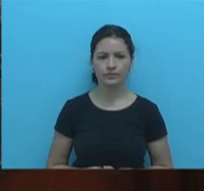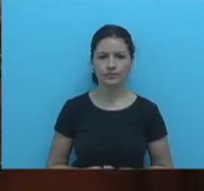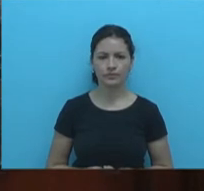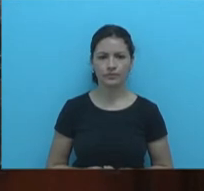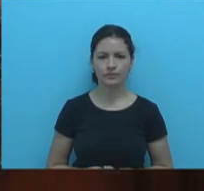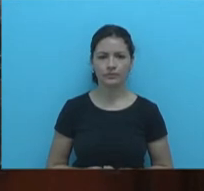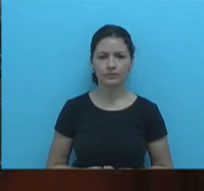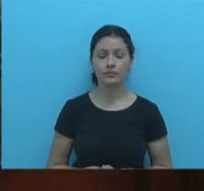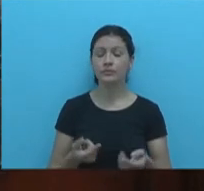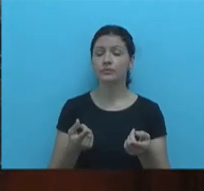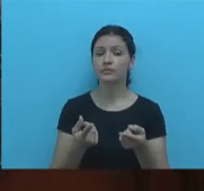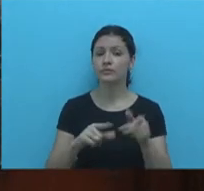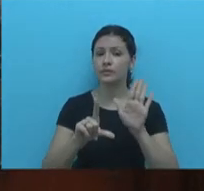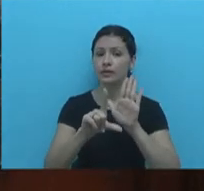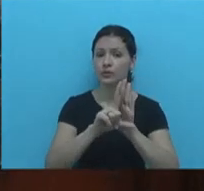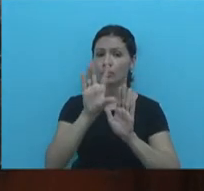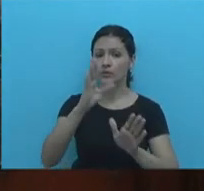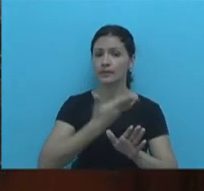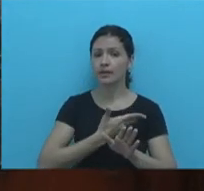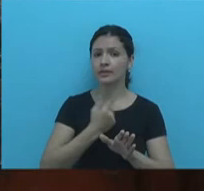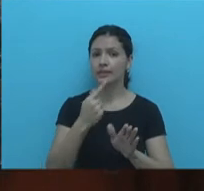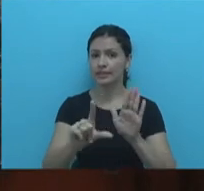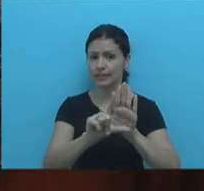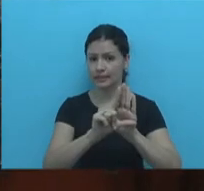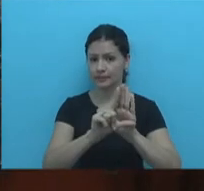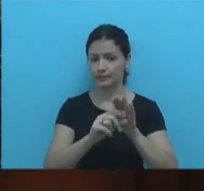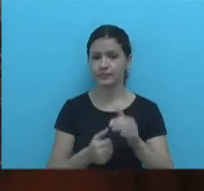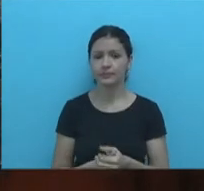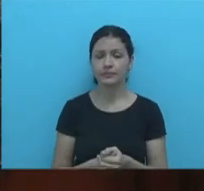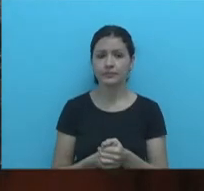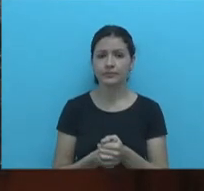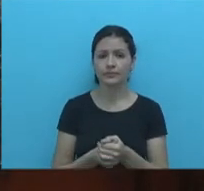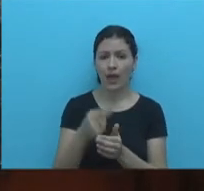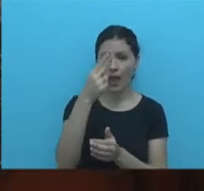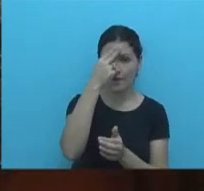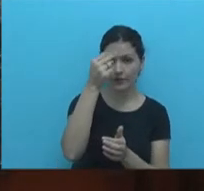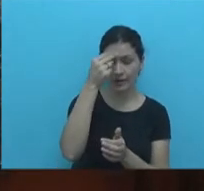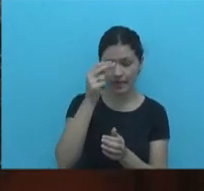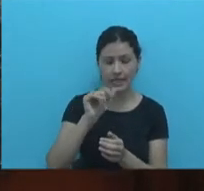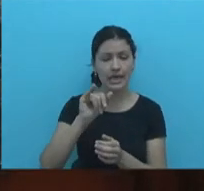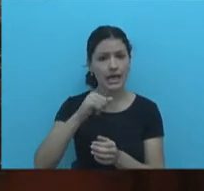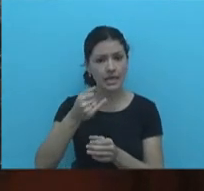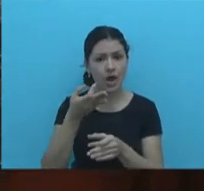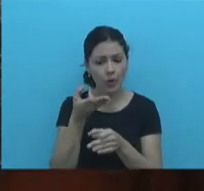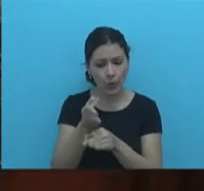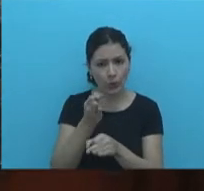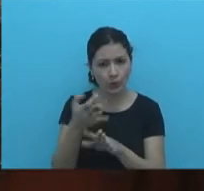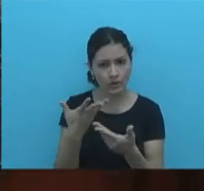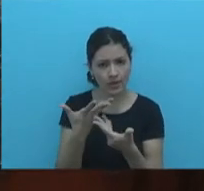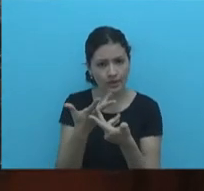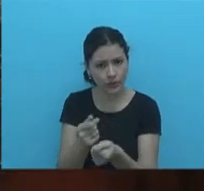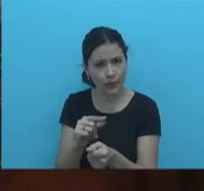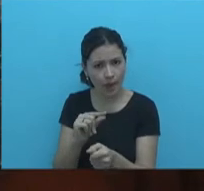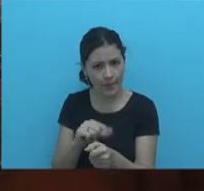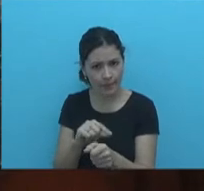La legislatura de la provincia de Santa Fe sanciona con fuerza de ley Enfermería y cursos de primeros auxilios. Artículo